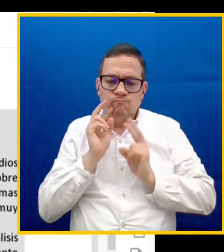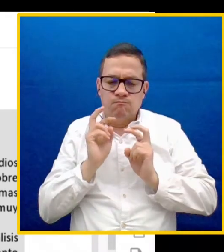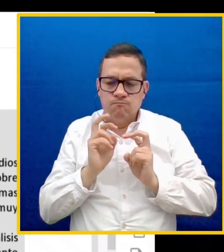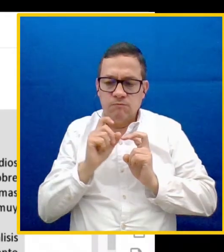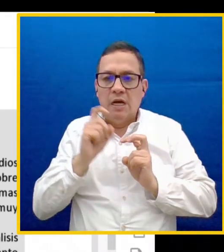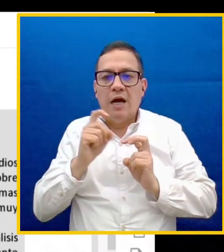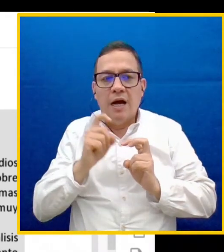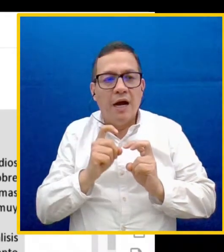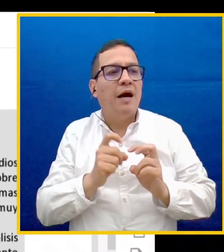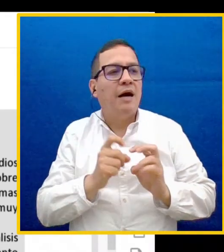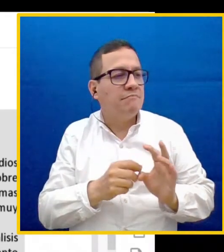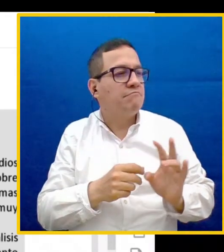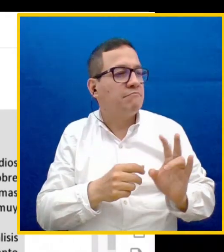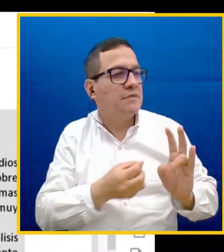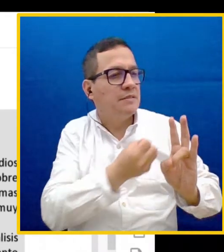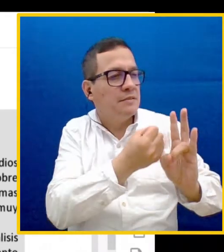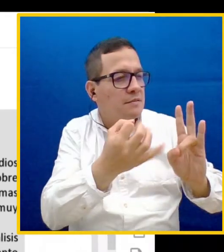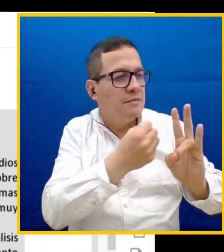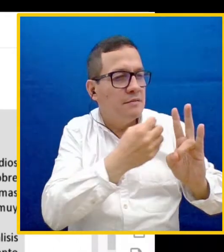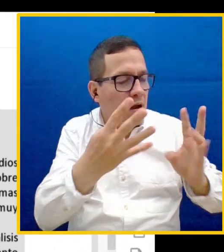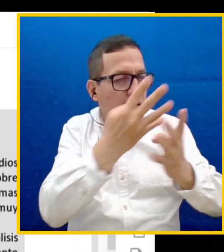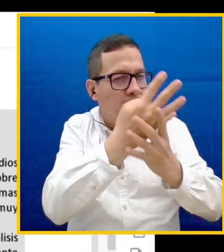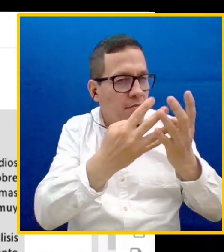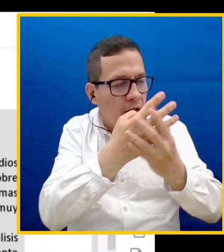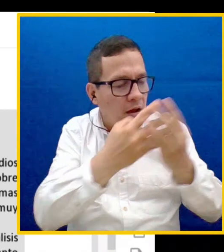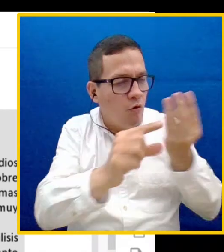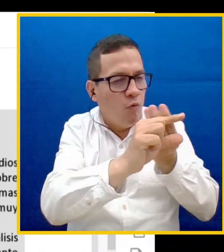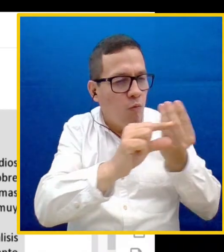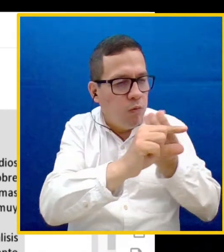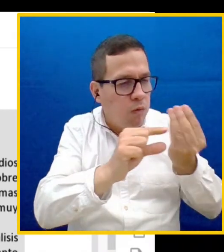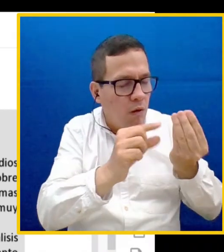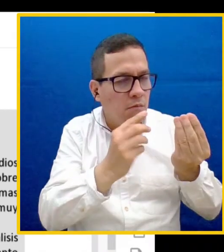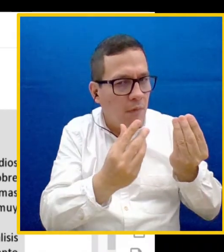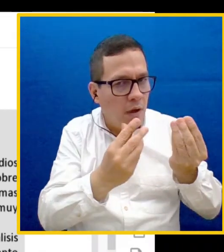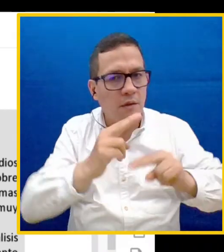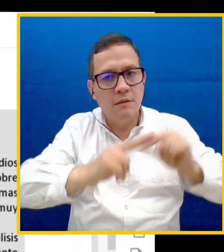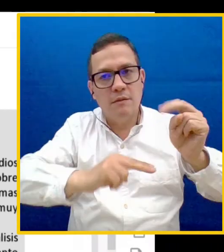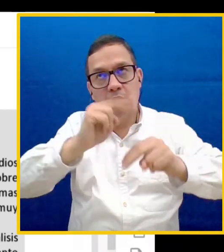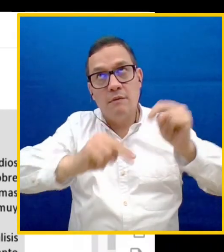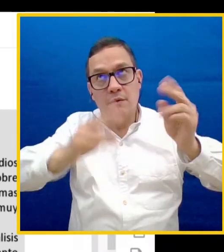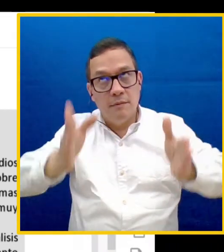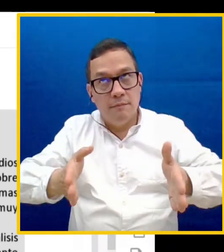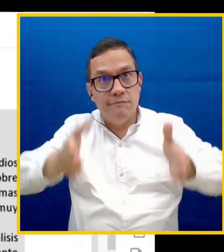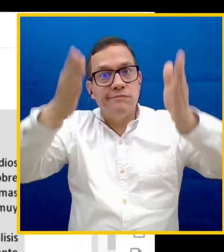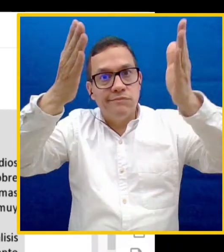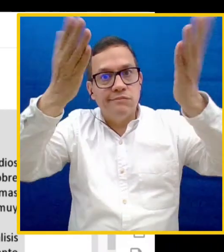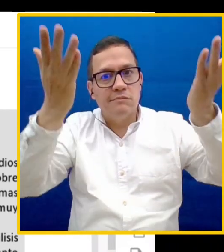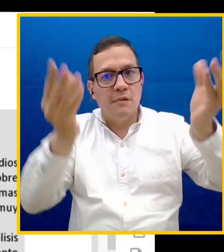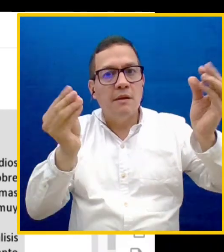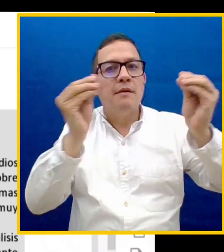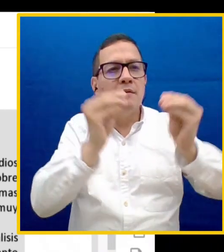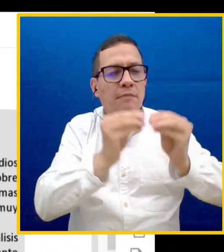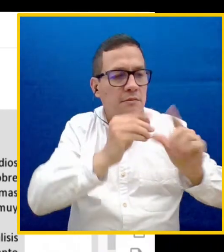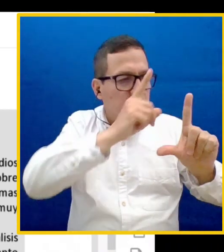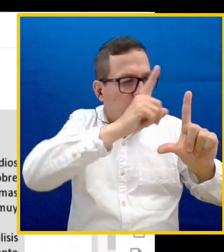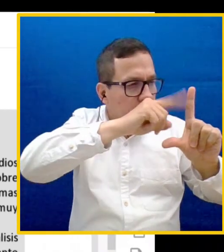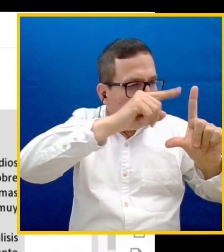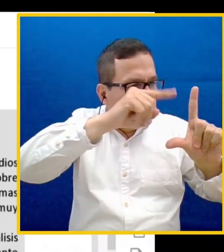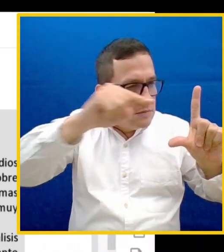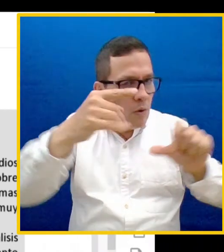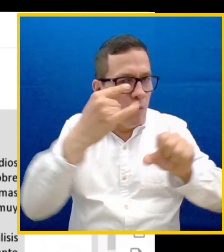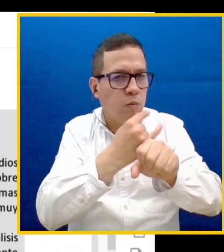estudios cuantitativos y cálculos matemáticos para levantar su edificación y analizaría datos estadísticos